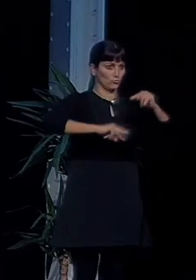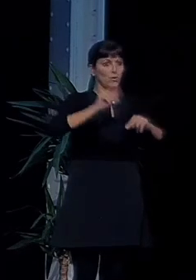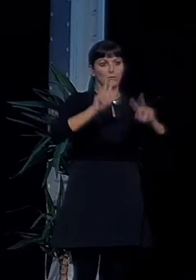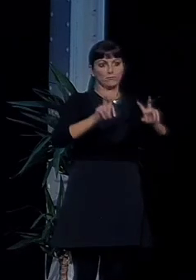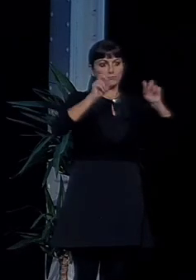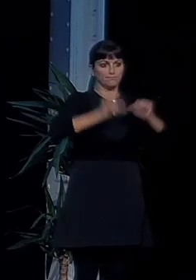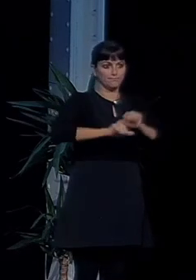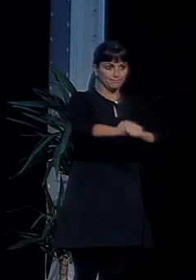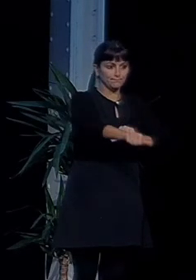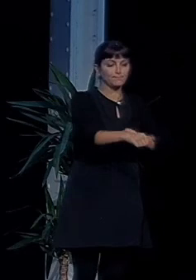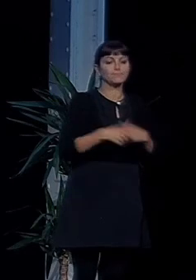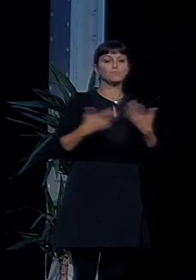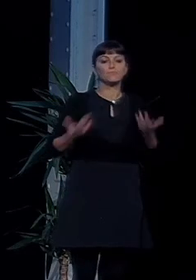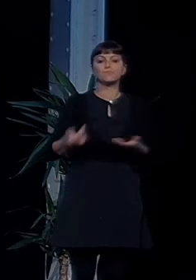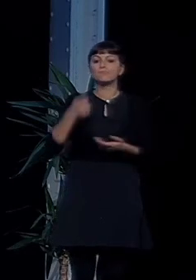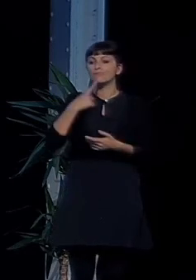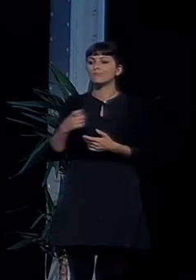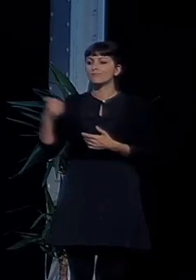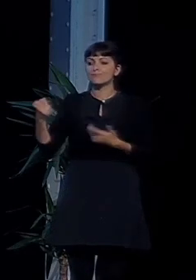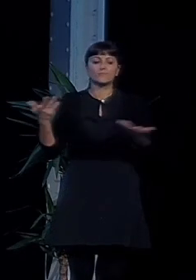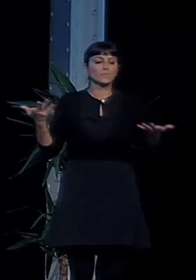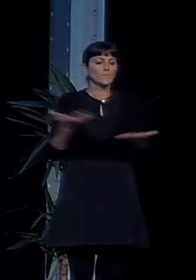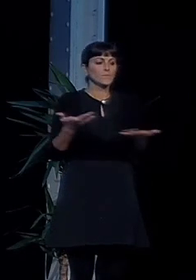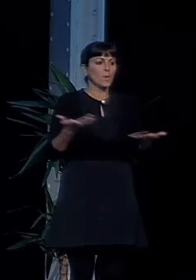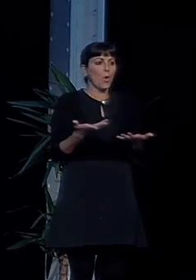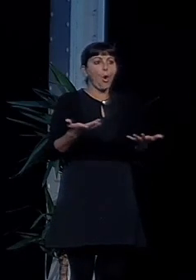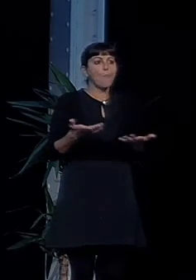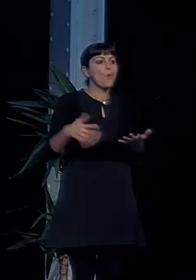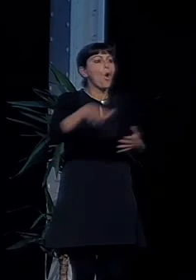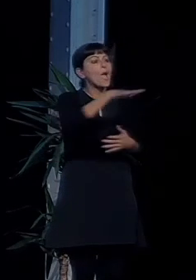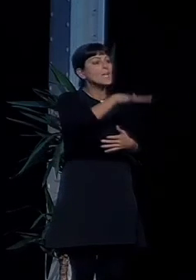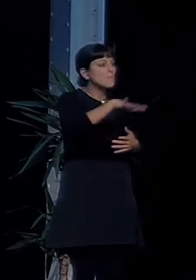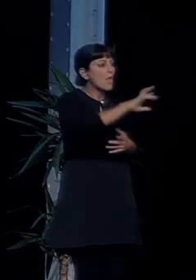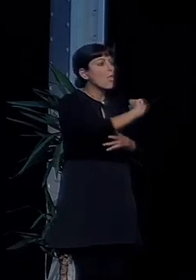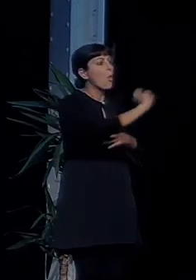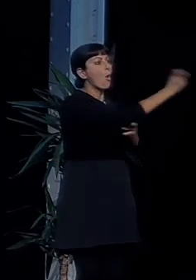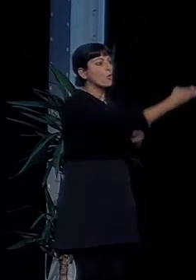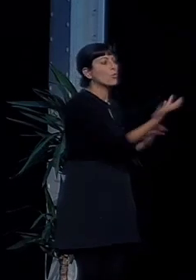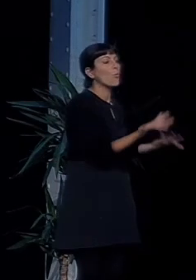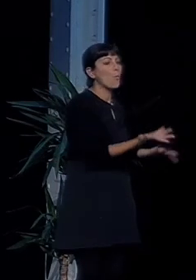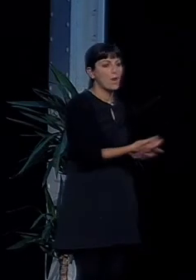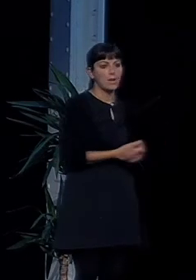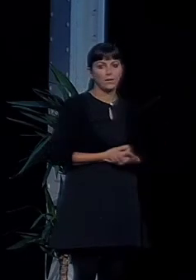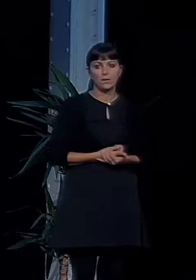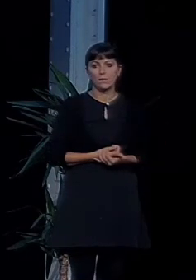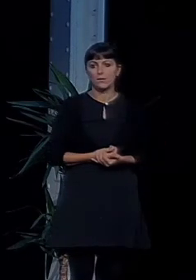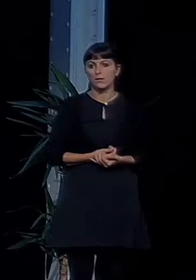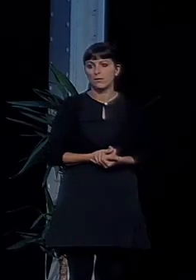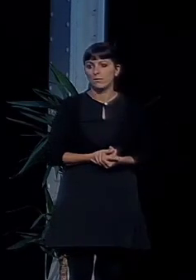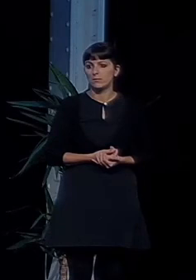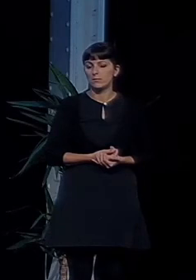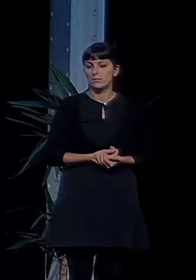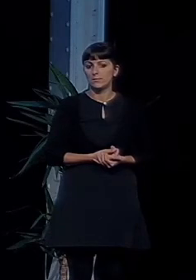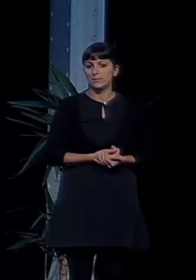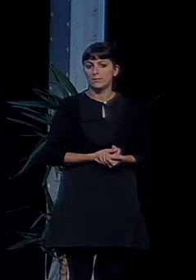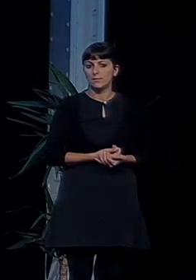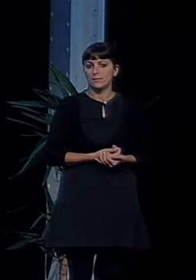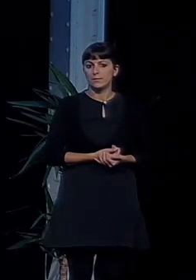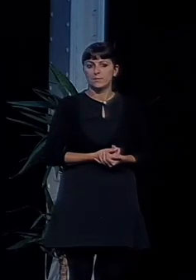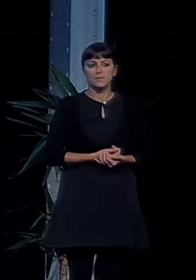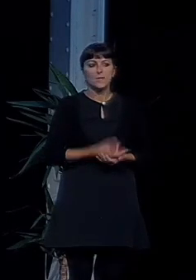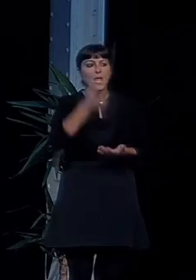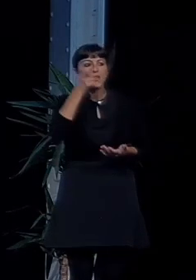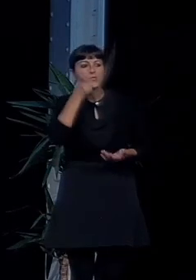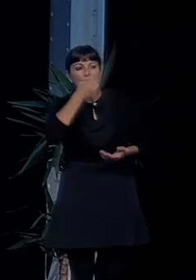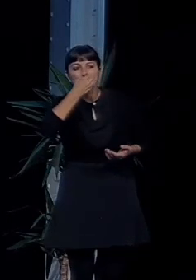claro. Y me gustaría saber es como qué otros o qué otros elementos, ¿no? Me he explicado. Sí, no te he escuchado